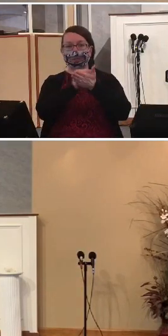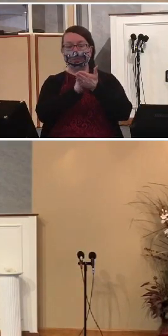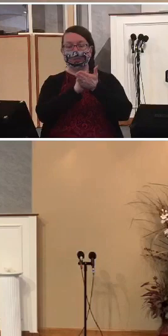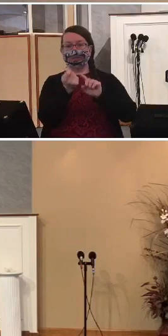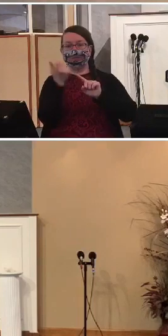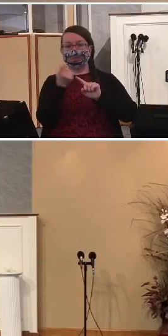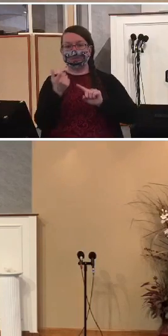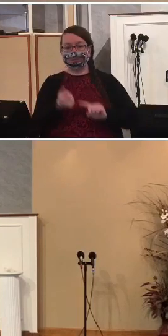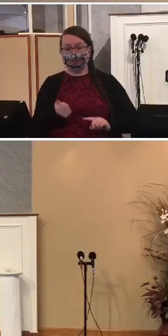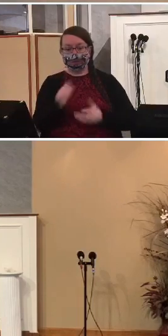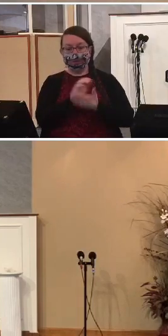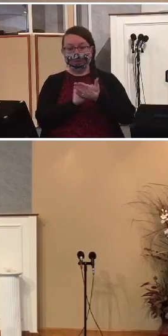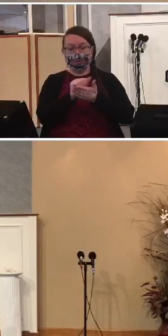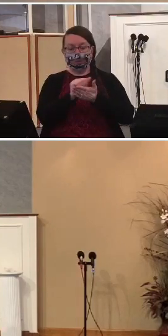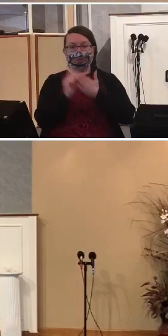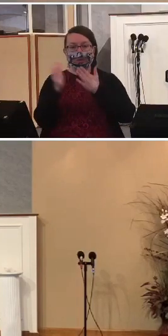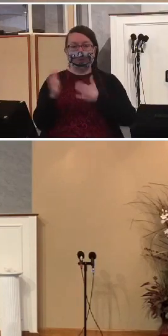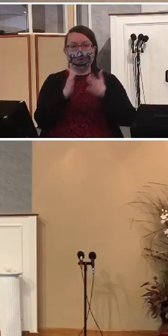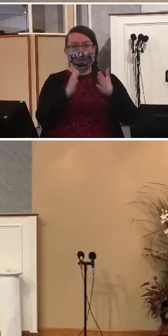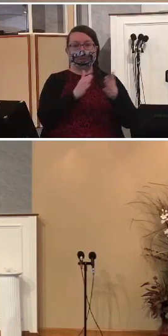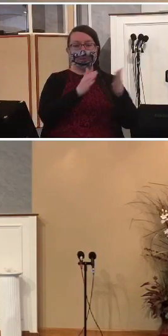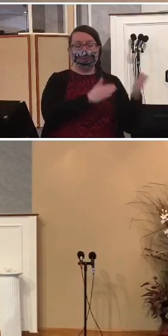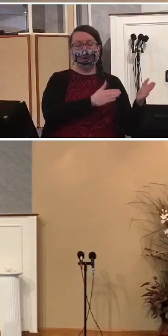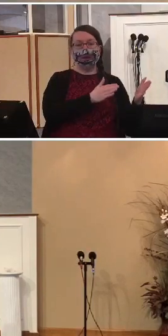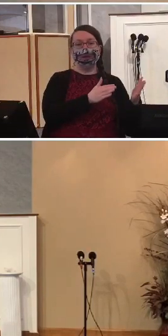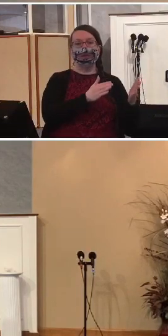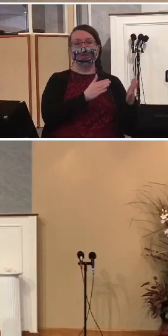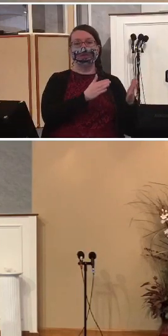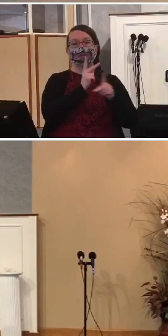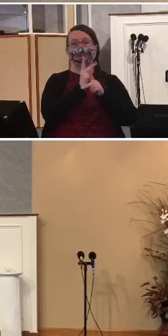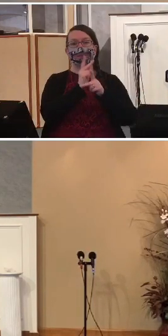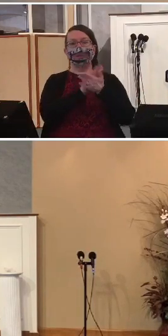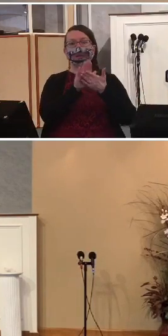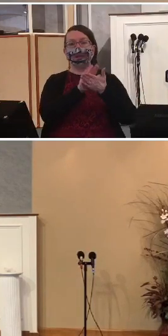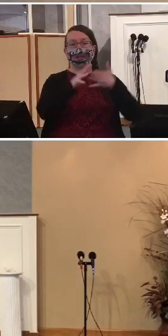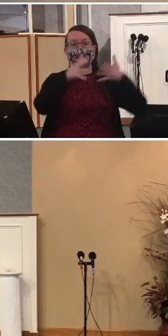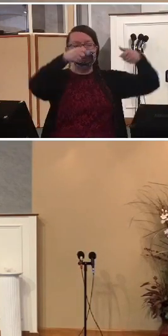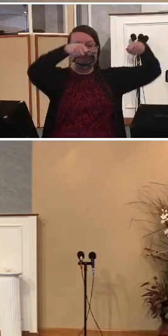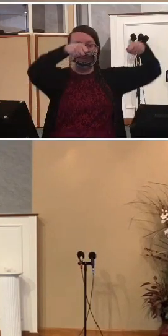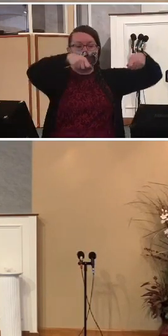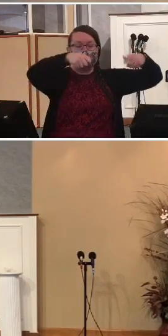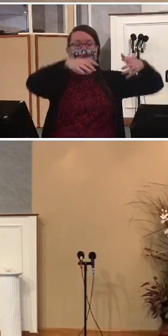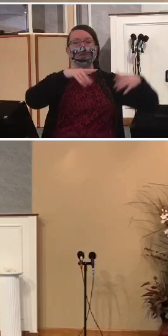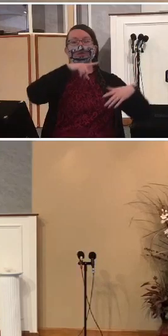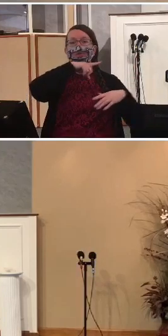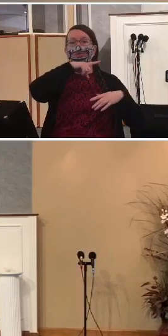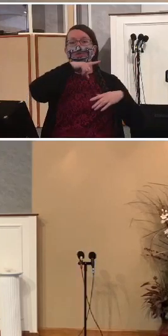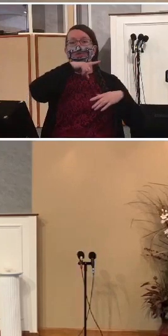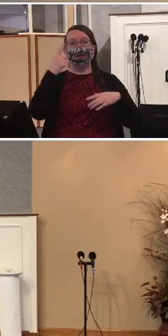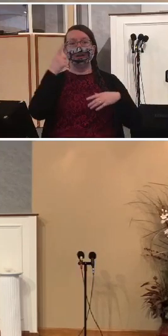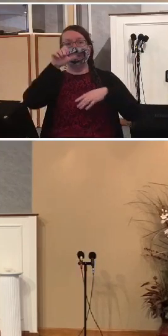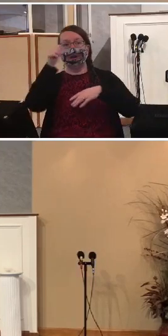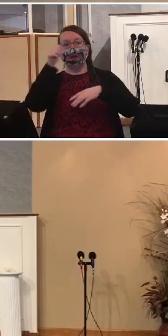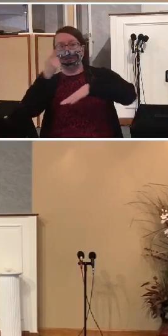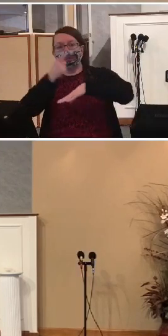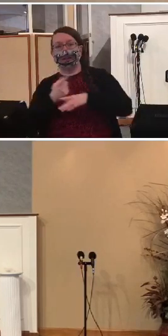bueno y la enjuagamos y la preparamos para que no se pudrieran y que se secaran para nosotros prepararnos para otro